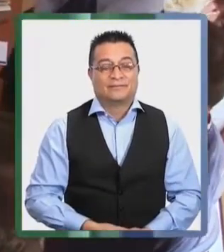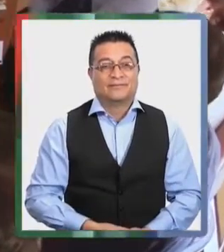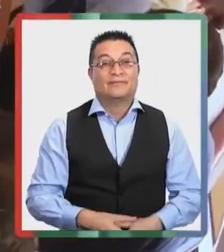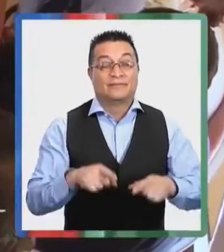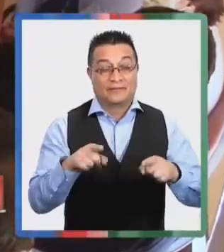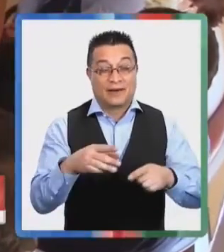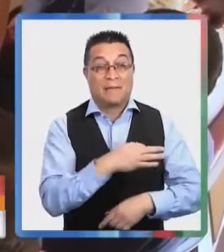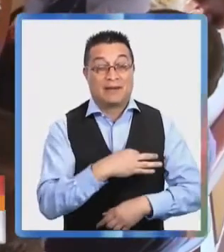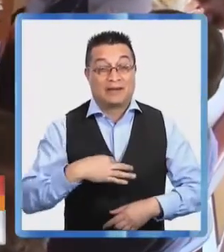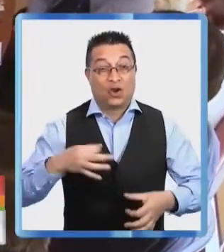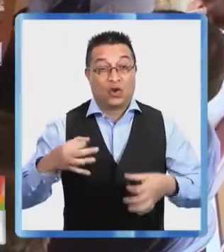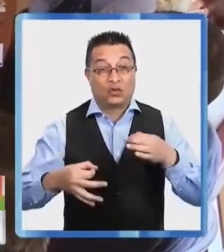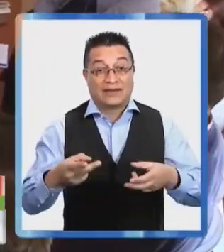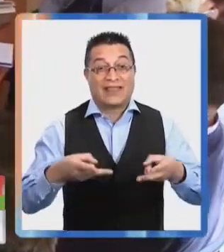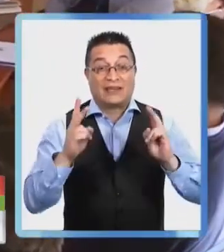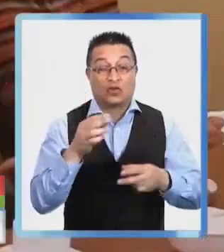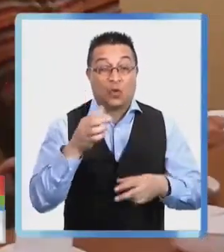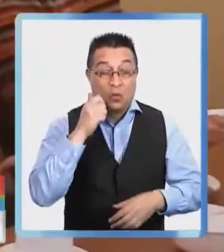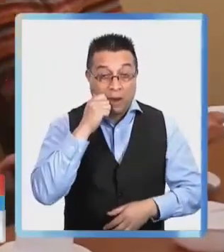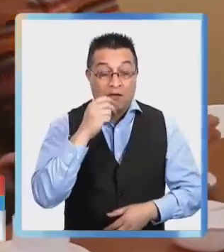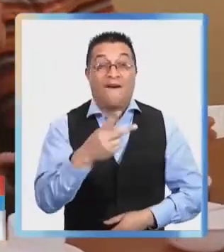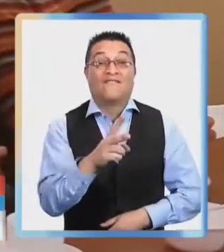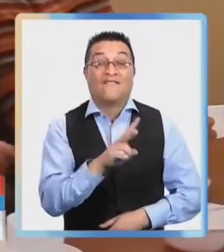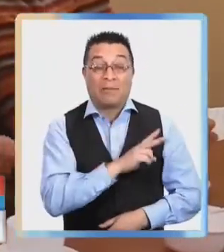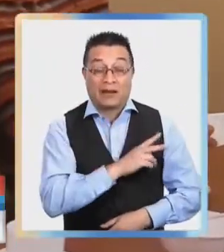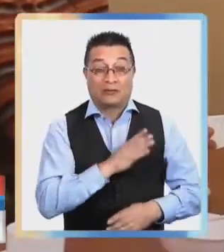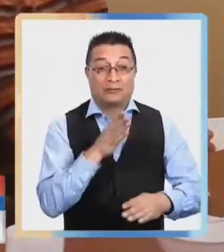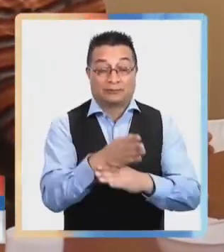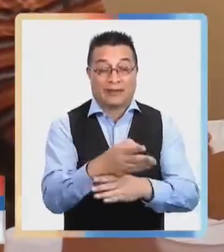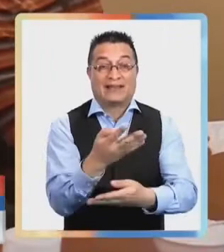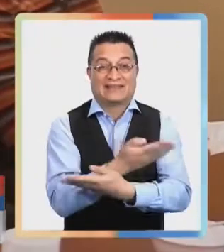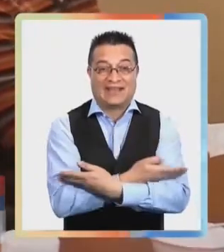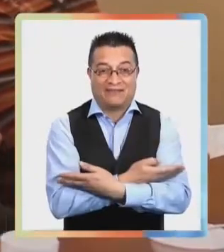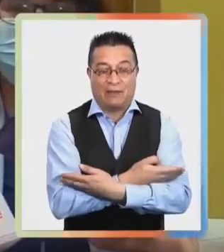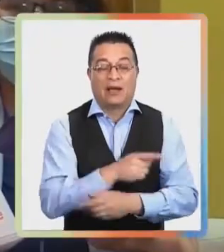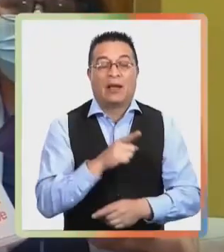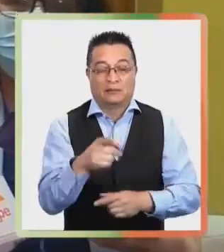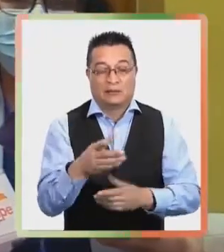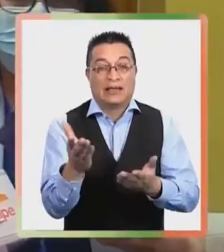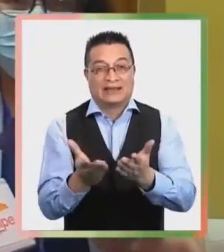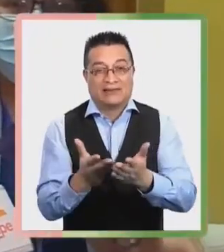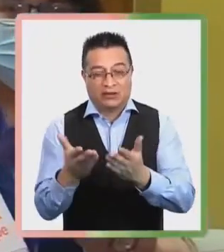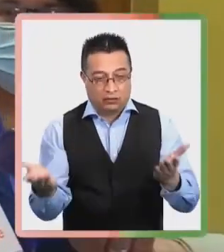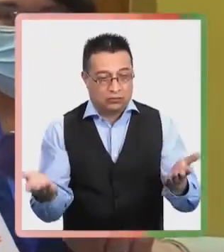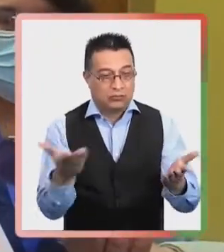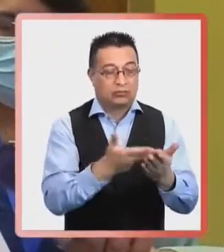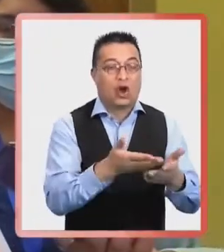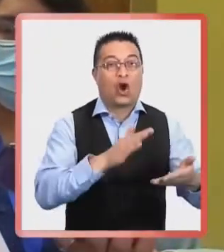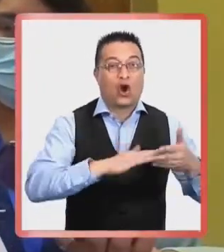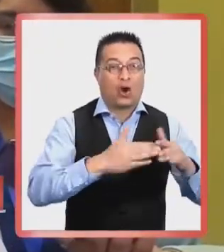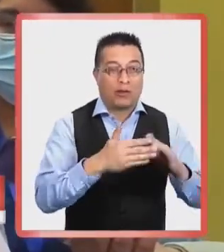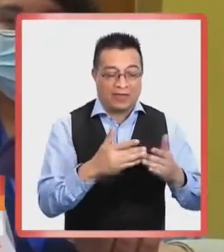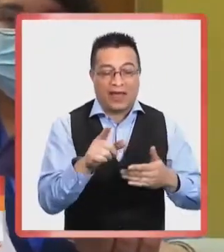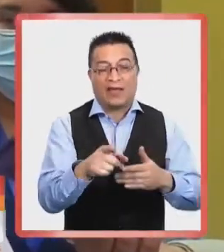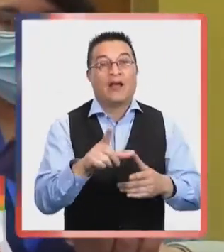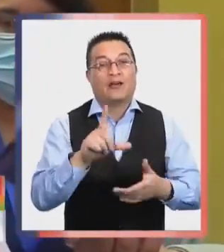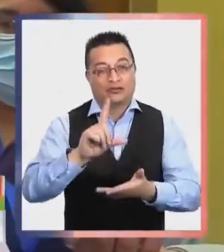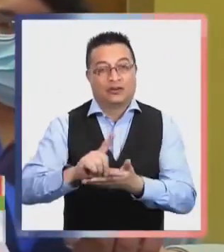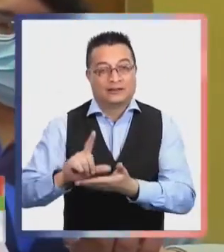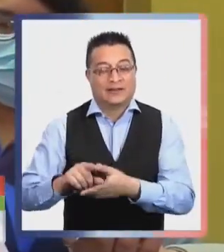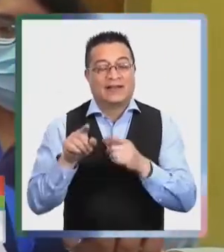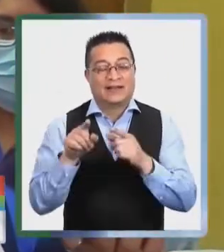La Seremi de Justicia y Derechos Humanos de Valparaíso visitó San Felipe. Acercar a los servicios a la comunidad, a la